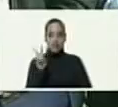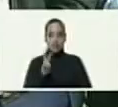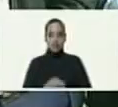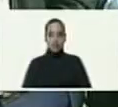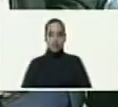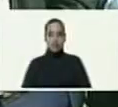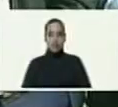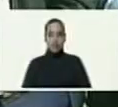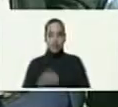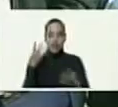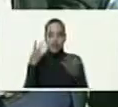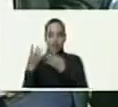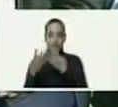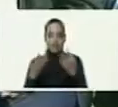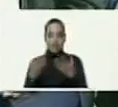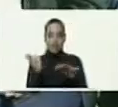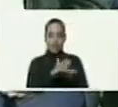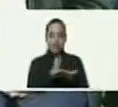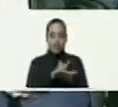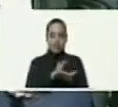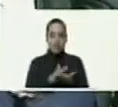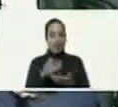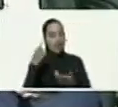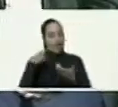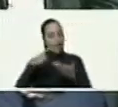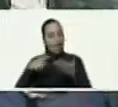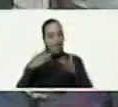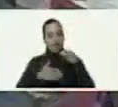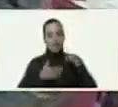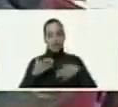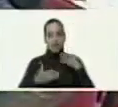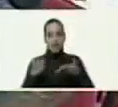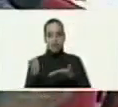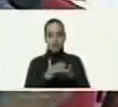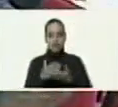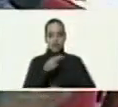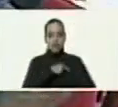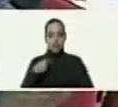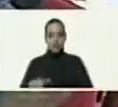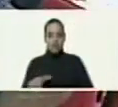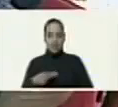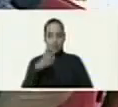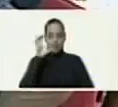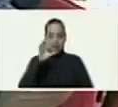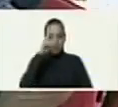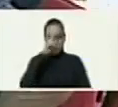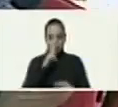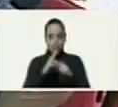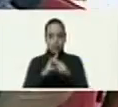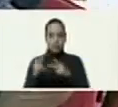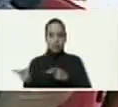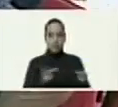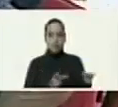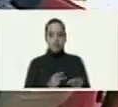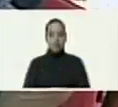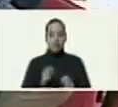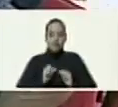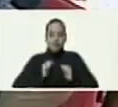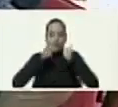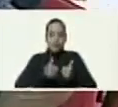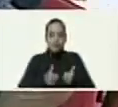Filben y las actividades literarias de China como país invitado de honor son como el punto de partida para